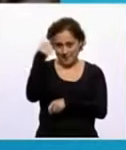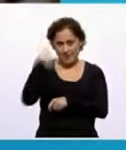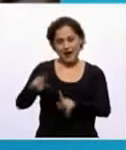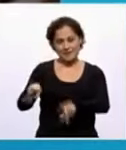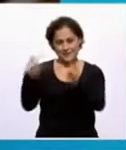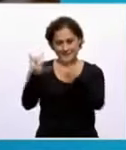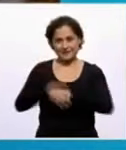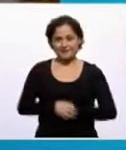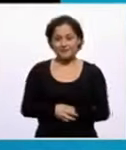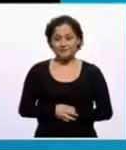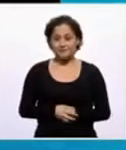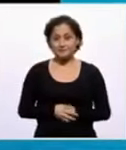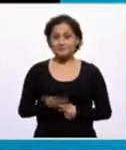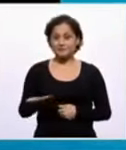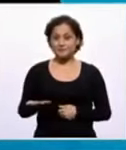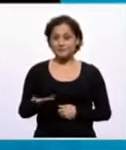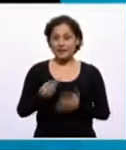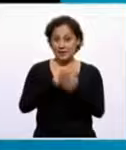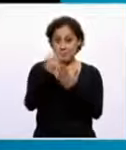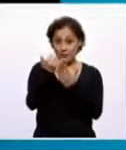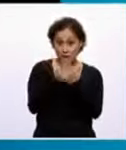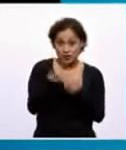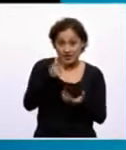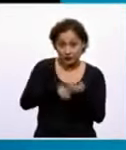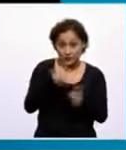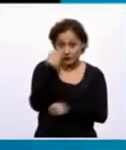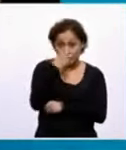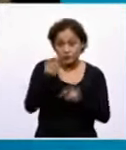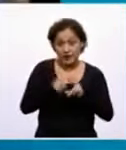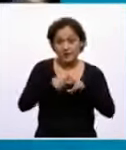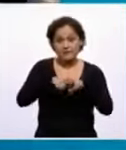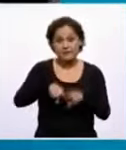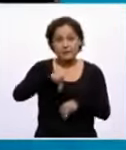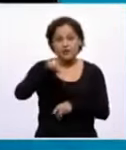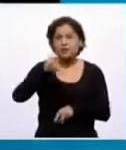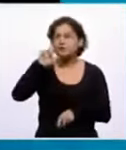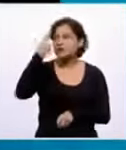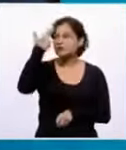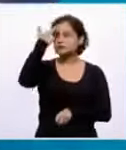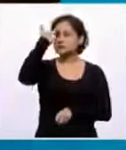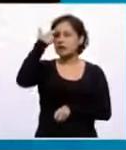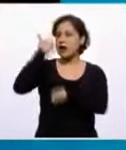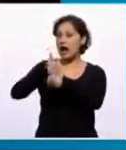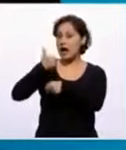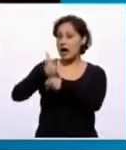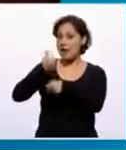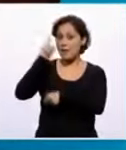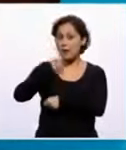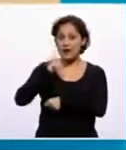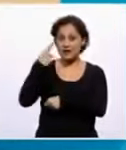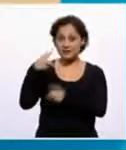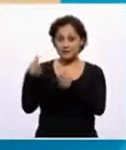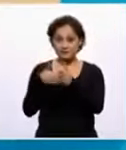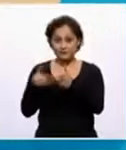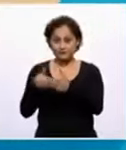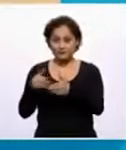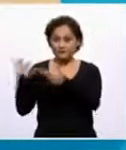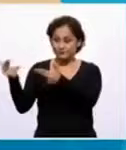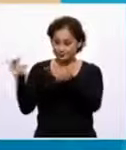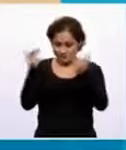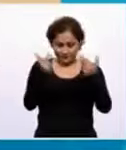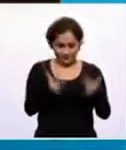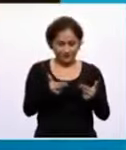proyecto escolar y sobre todo el impulso de preservar la receta de la abuela, aún guardada en su casa como oda a la mujer que le dio sus